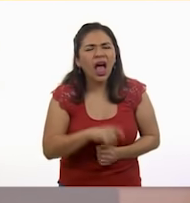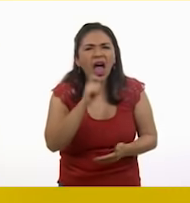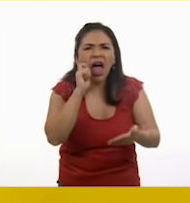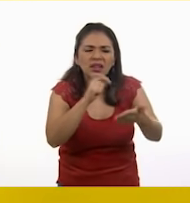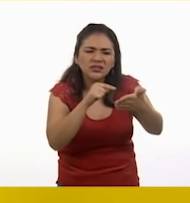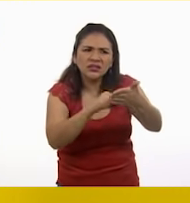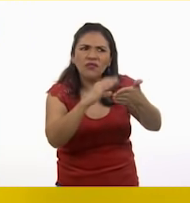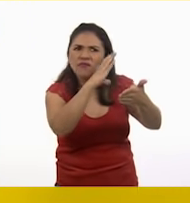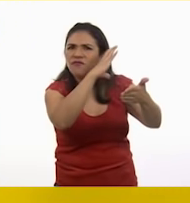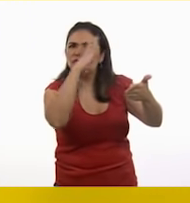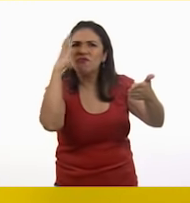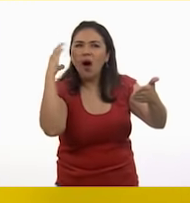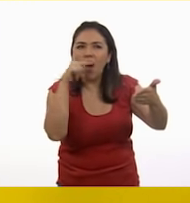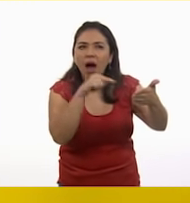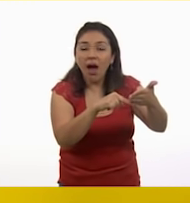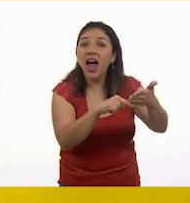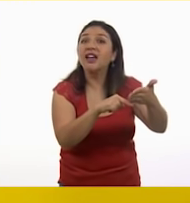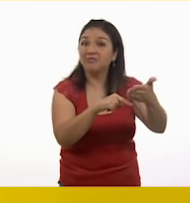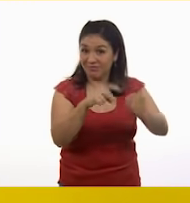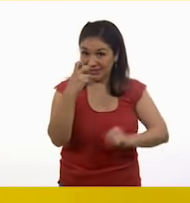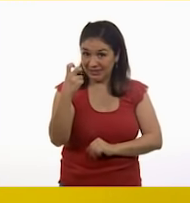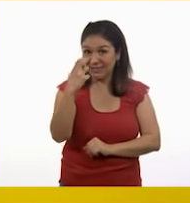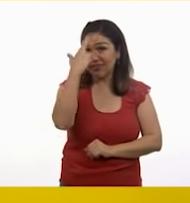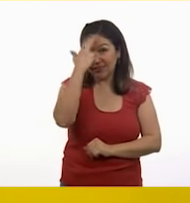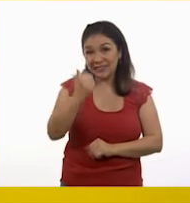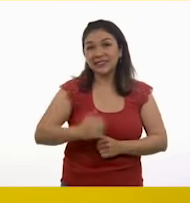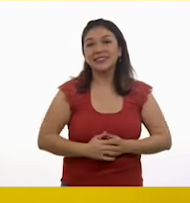es un retrato exactamente